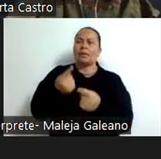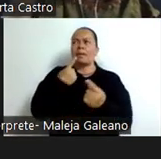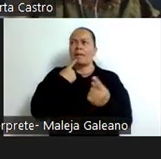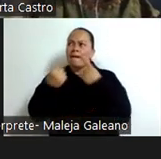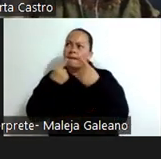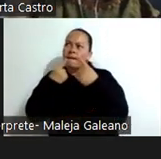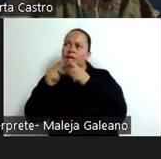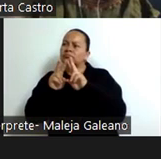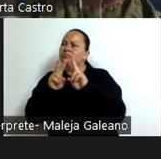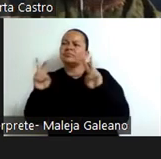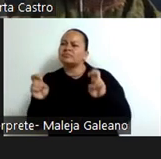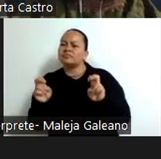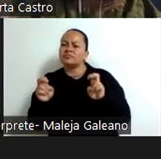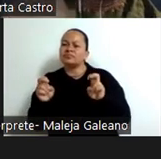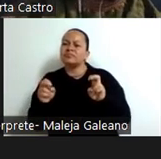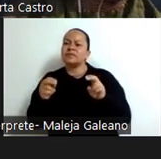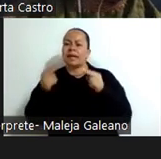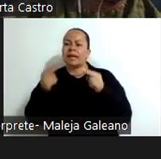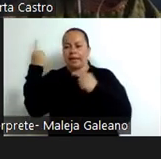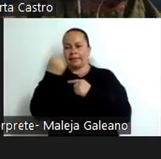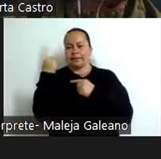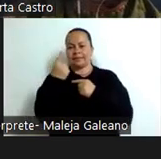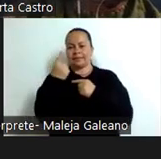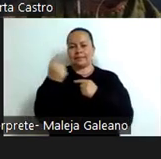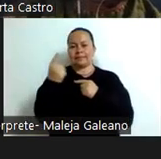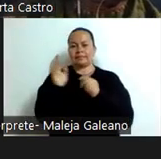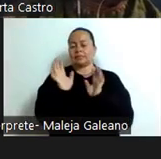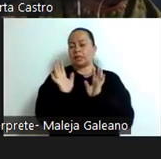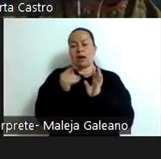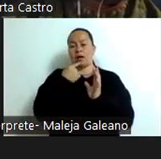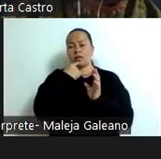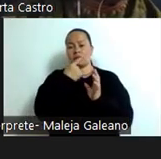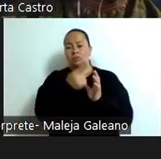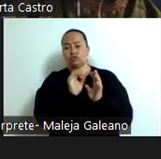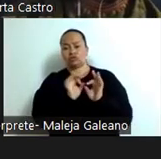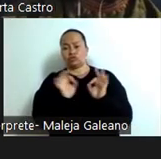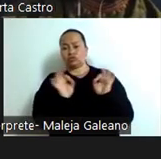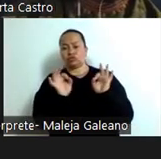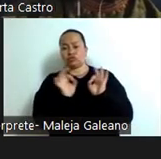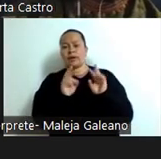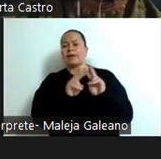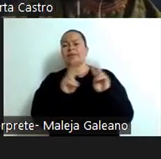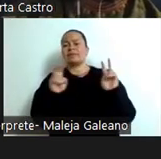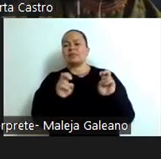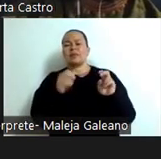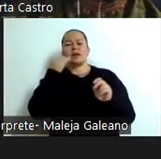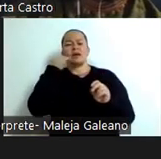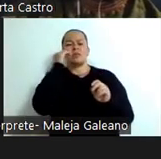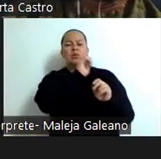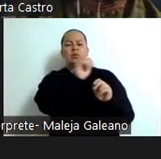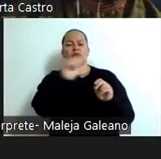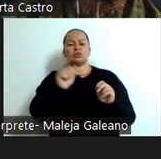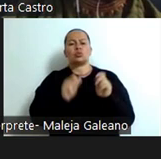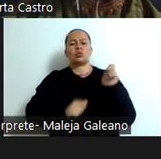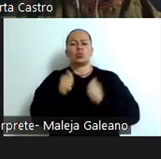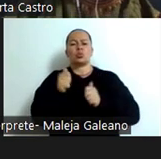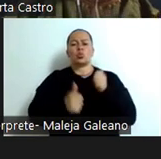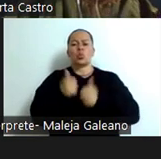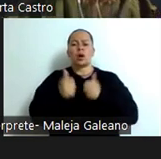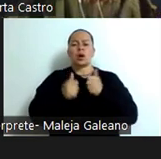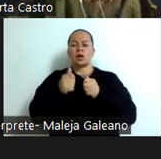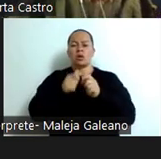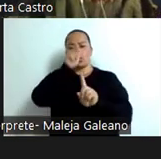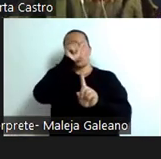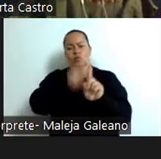términos digamos generales aquí no menciona el tema de las mujeres y cuál es nuestro rol como cuidadoras